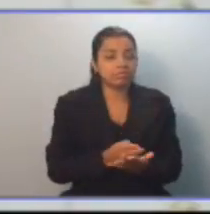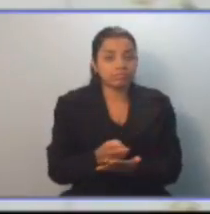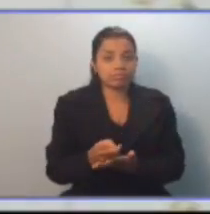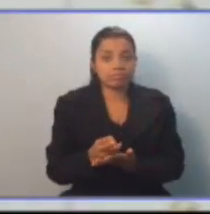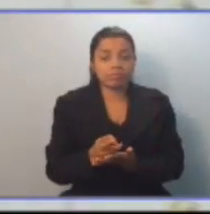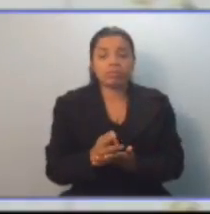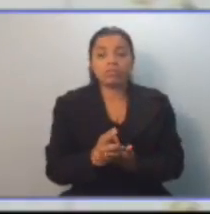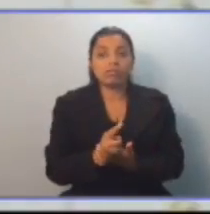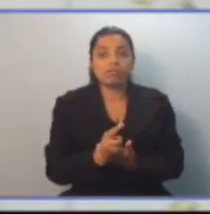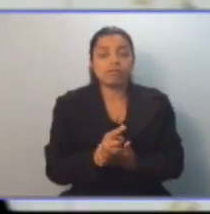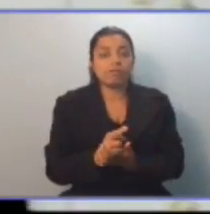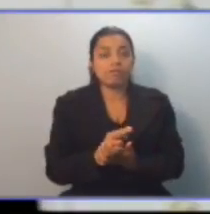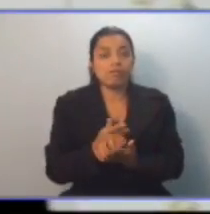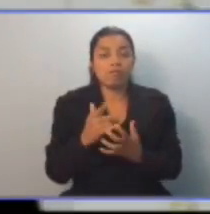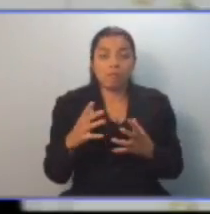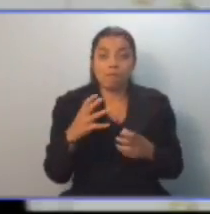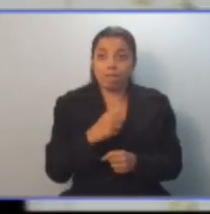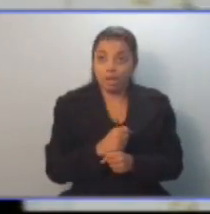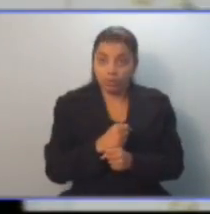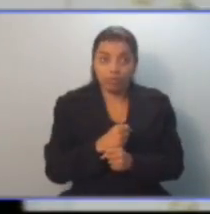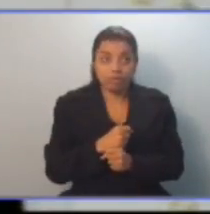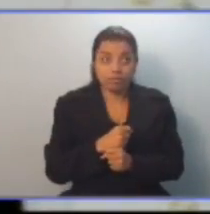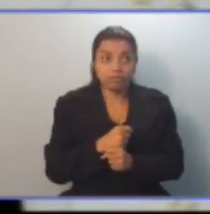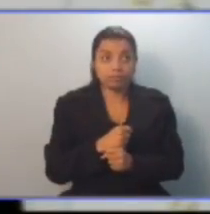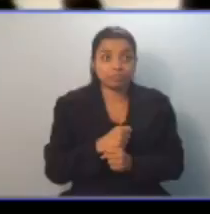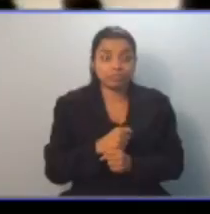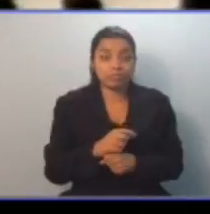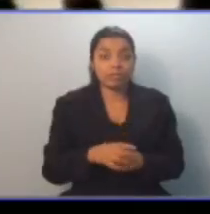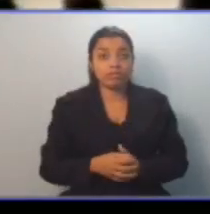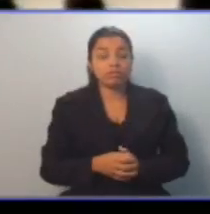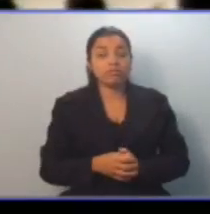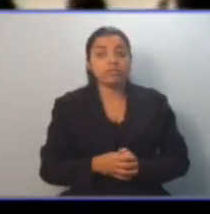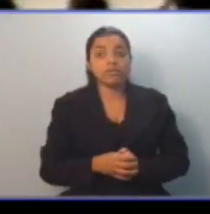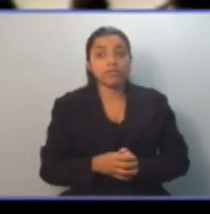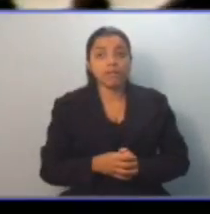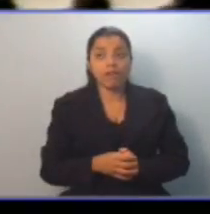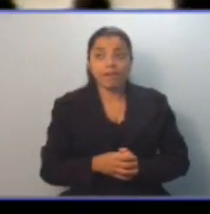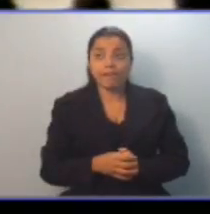y mayor todavía confiabilidad en lo que se hace.